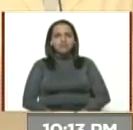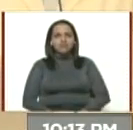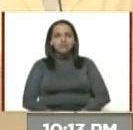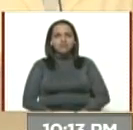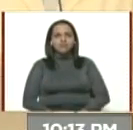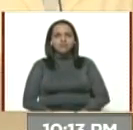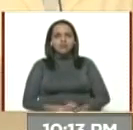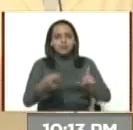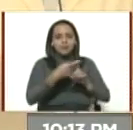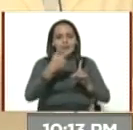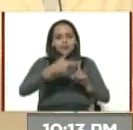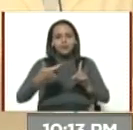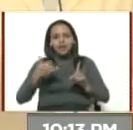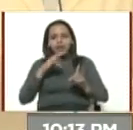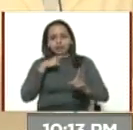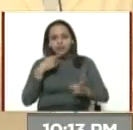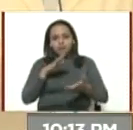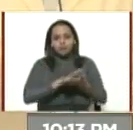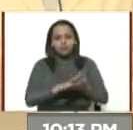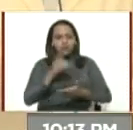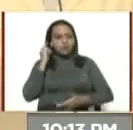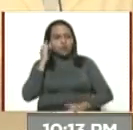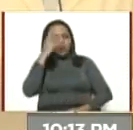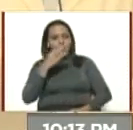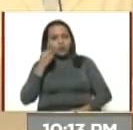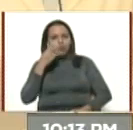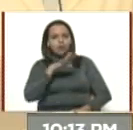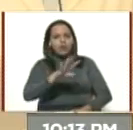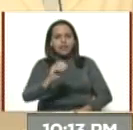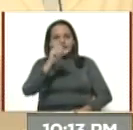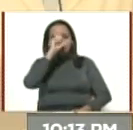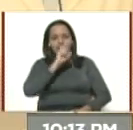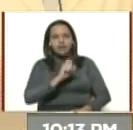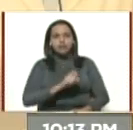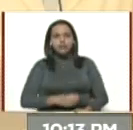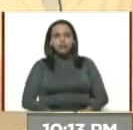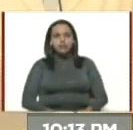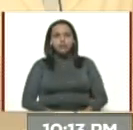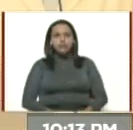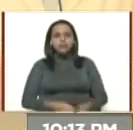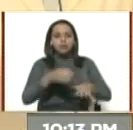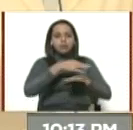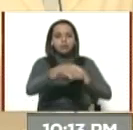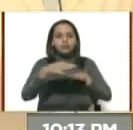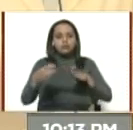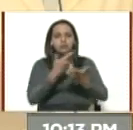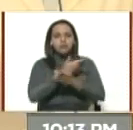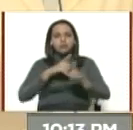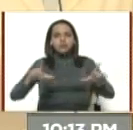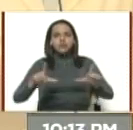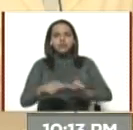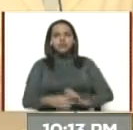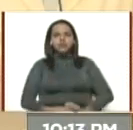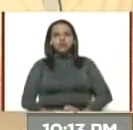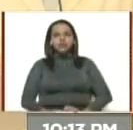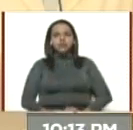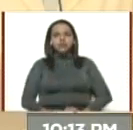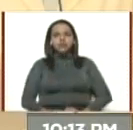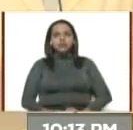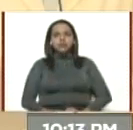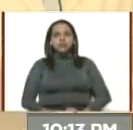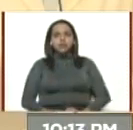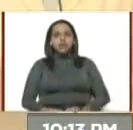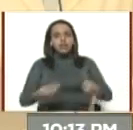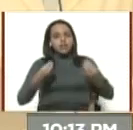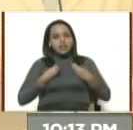La primera de ellas se trata de una señora joven de 40 años de edad del municipio de Libertador, habitante de la